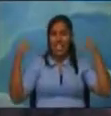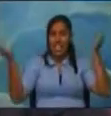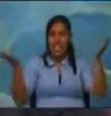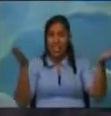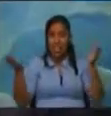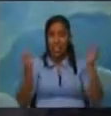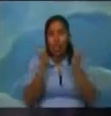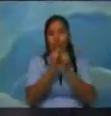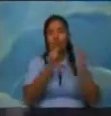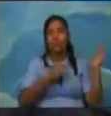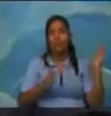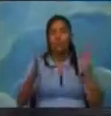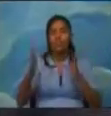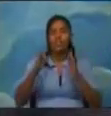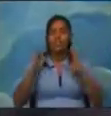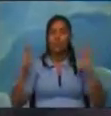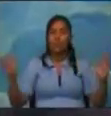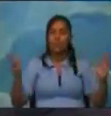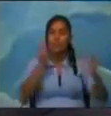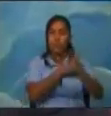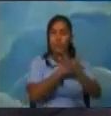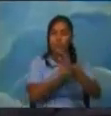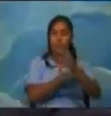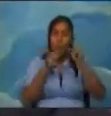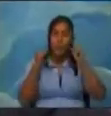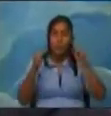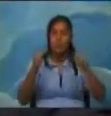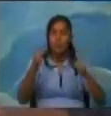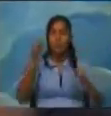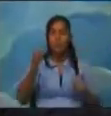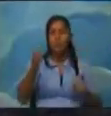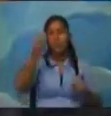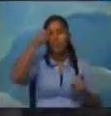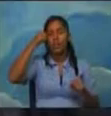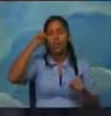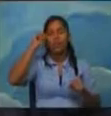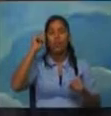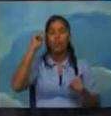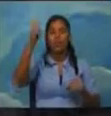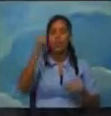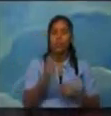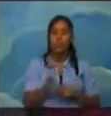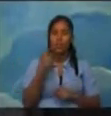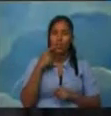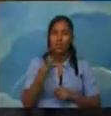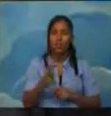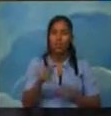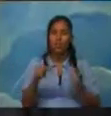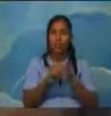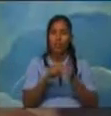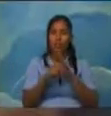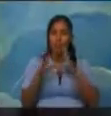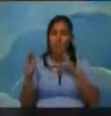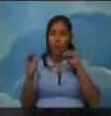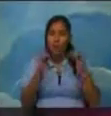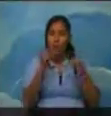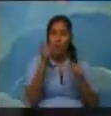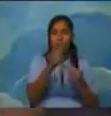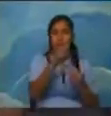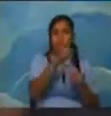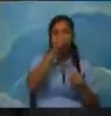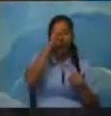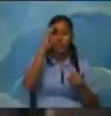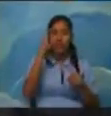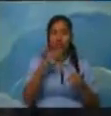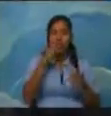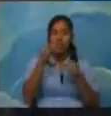gran poder. Yo siempre recuerdo un testimonio que da el pastor Puerta, donde habla de un hombre que Dios le